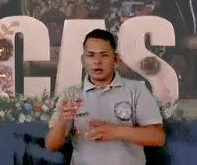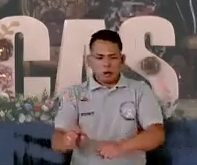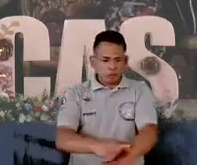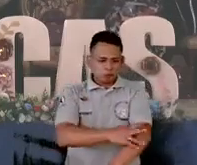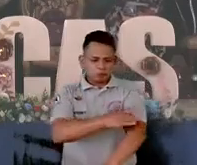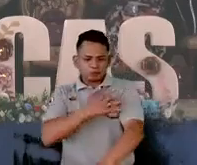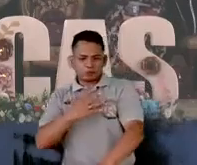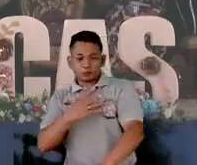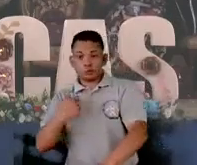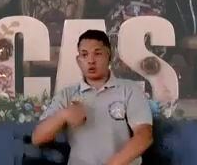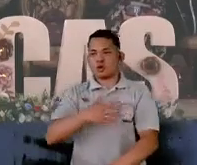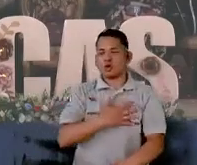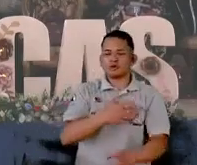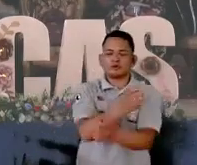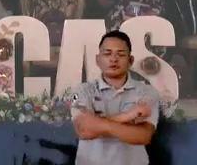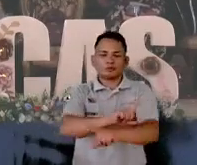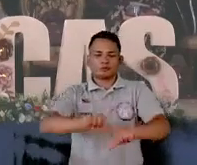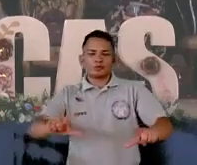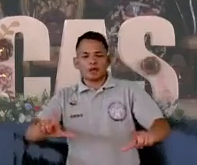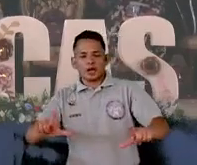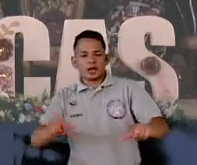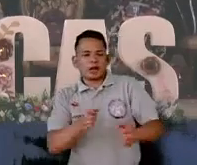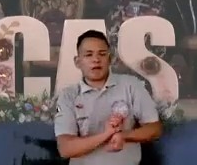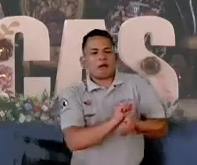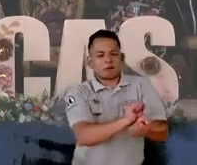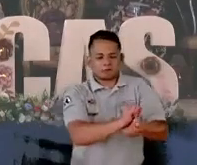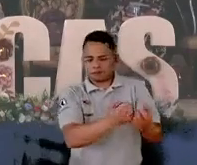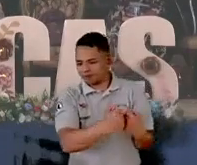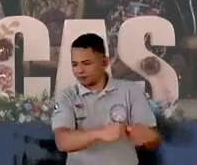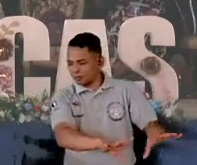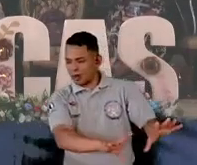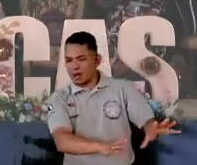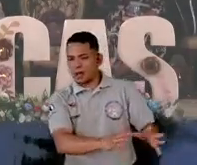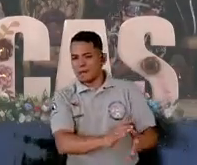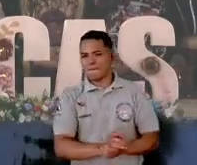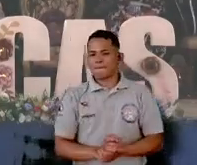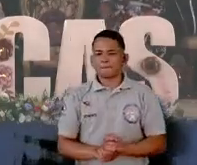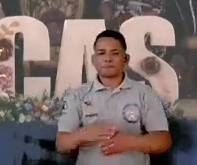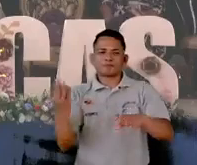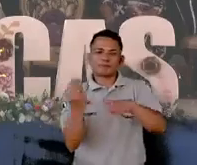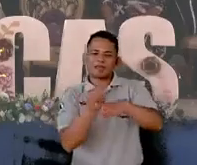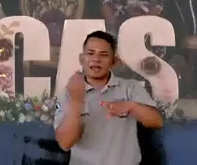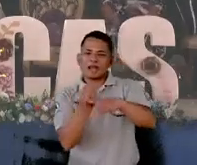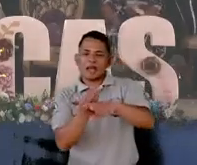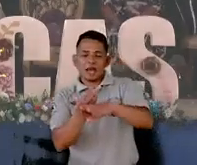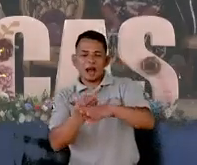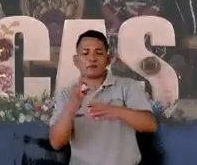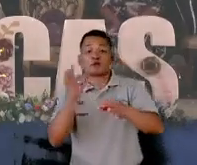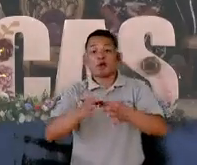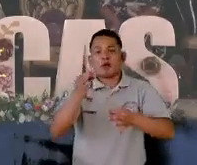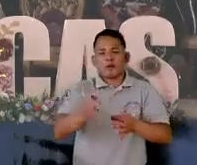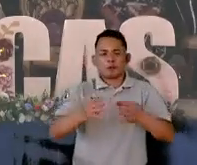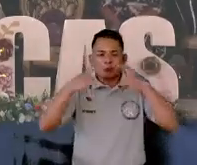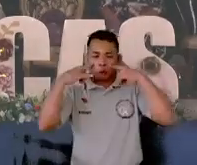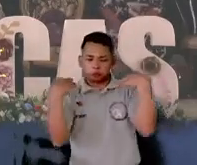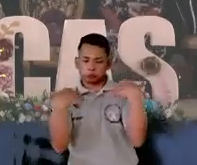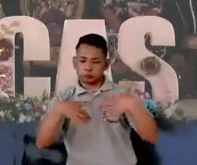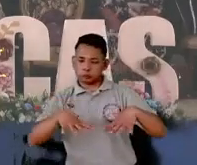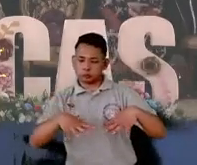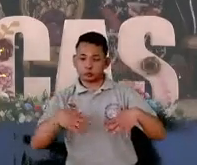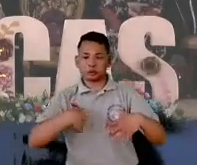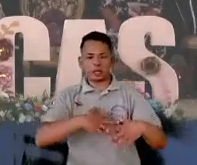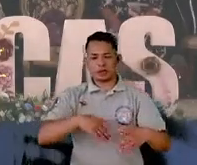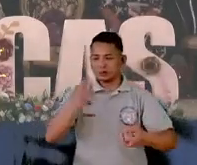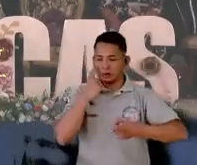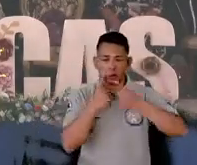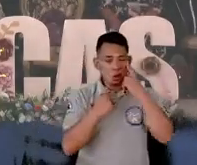porque ya somos libres y no esclavos del pecado. Qué linda se ve esta iglesia, qué pueblo tan admirado. Y si nos miran